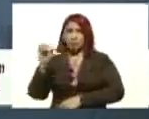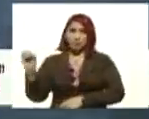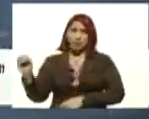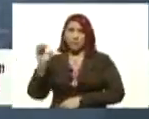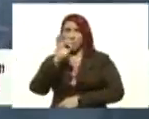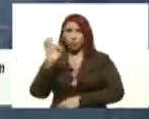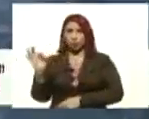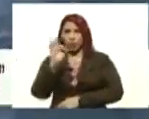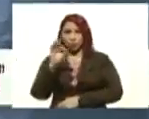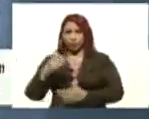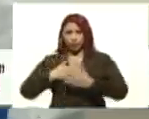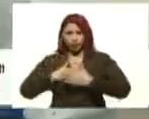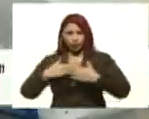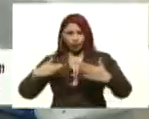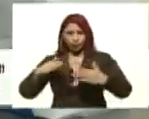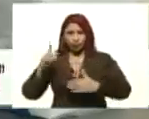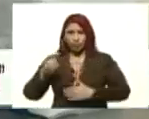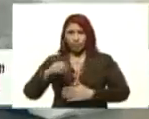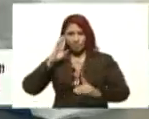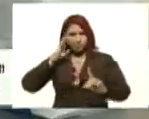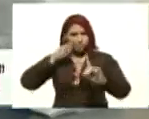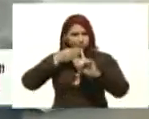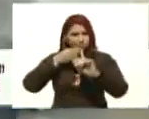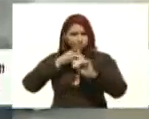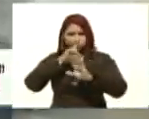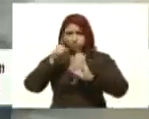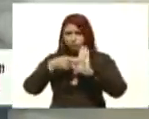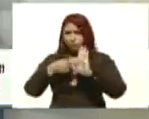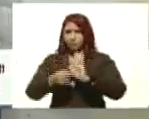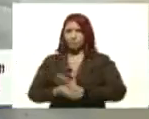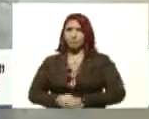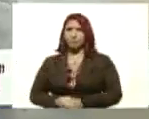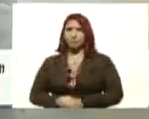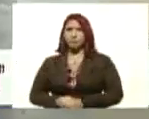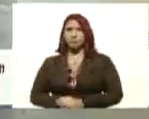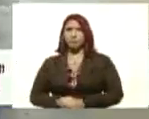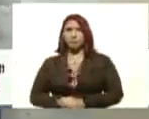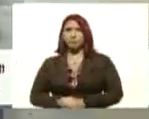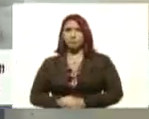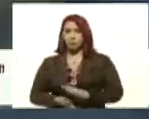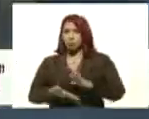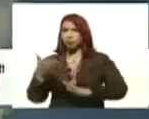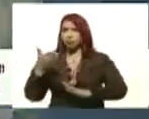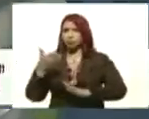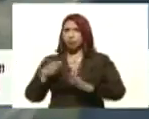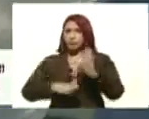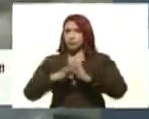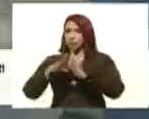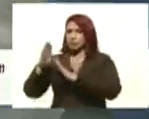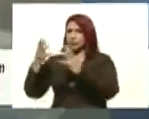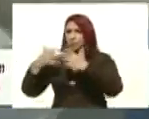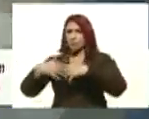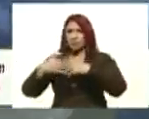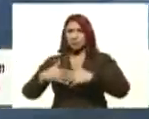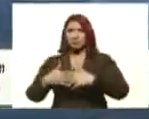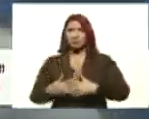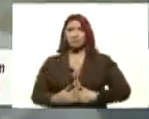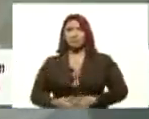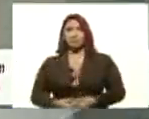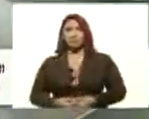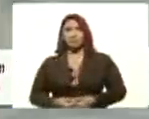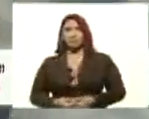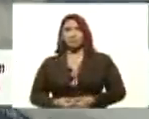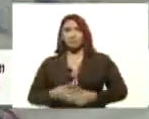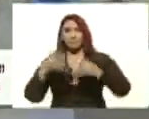dispuestos y, bueno, dedicados completamente a sacar estas fábricas adelante, señor presidente.